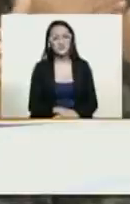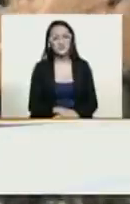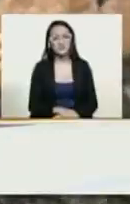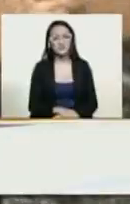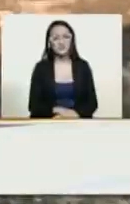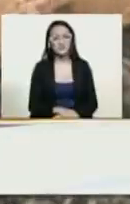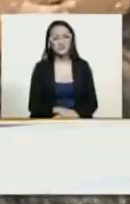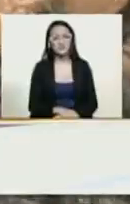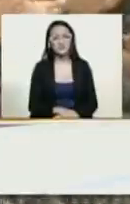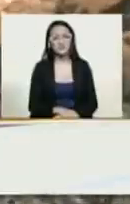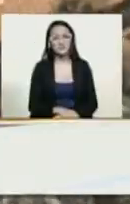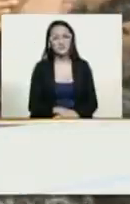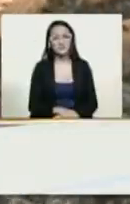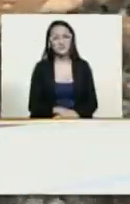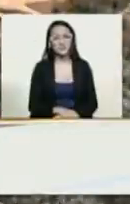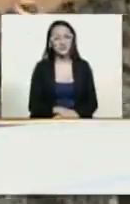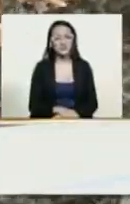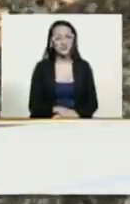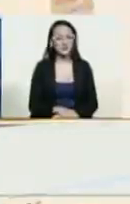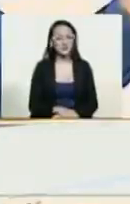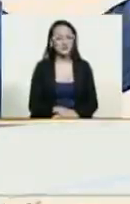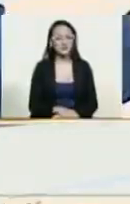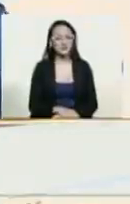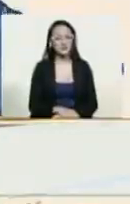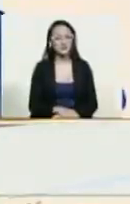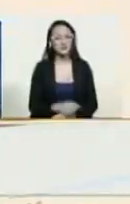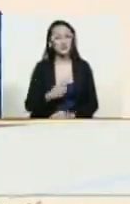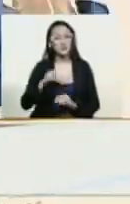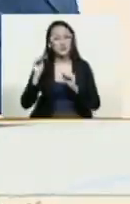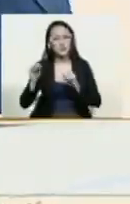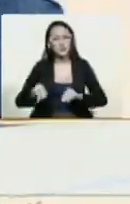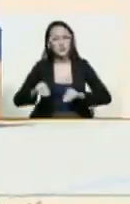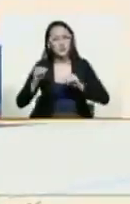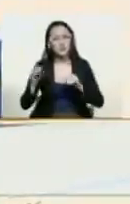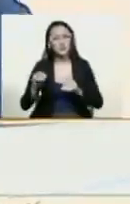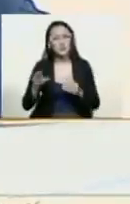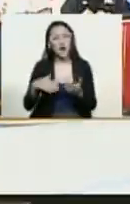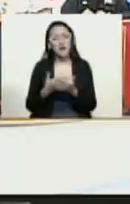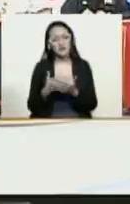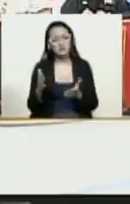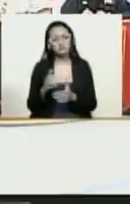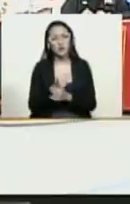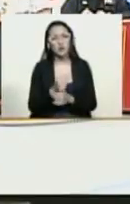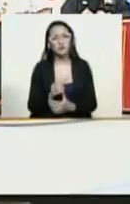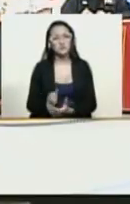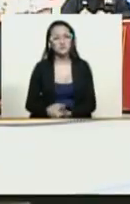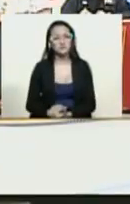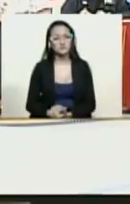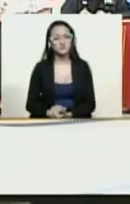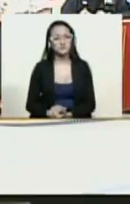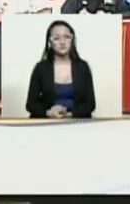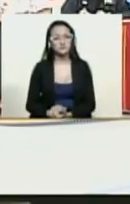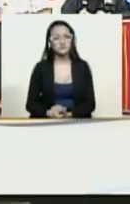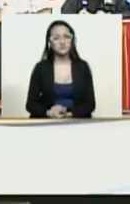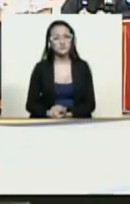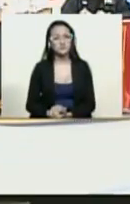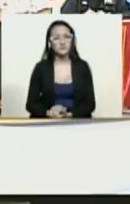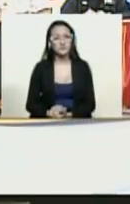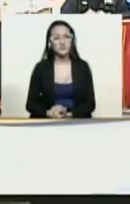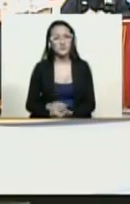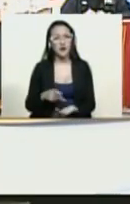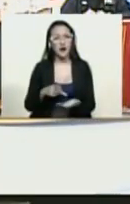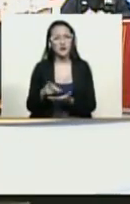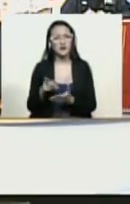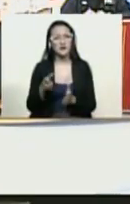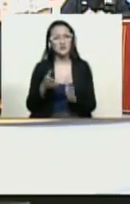Yo voy a insistir en ese tema 1.000.000 de veces hasta que lo vayamos logrando. Las carreras que